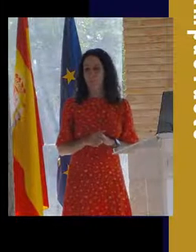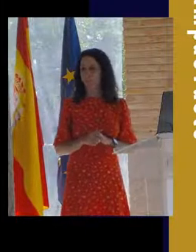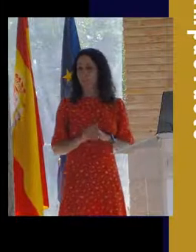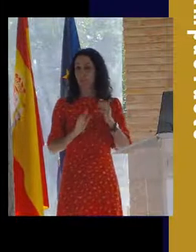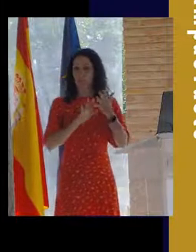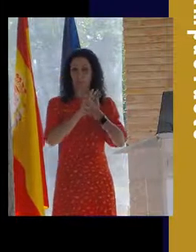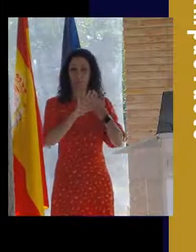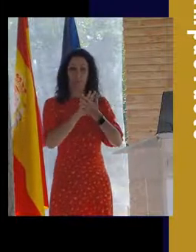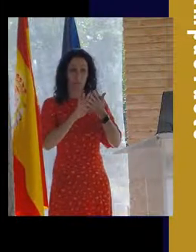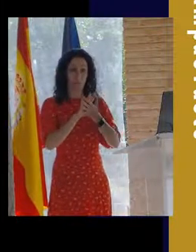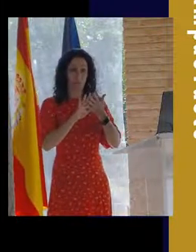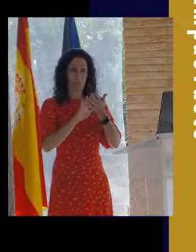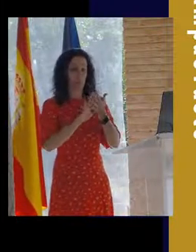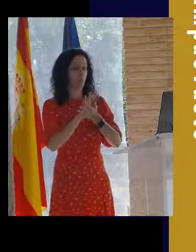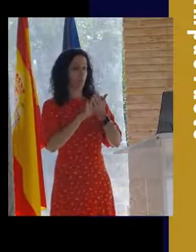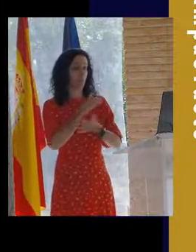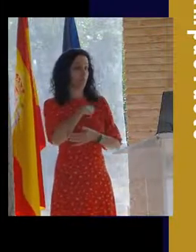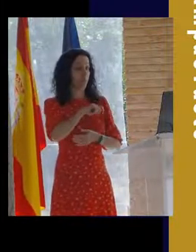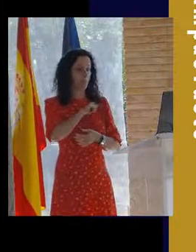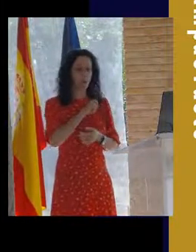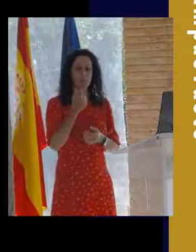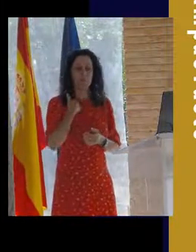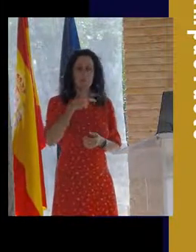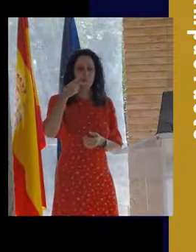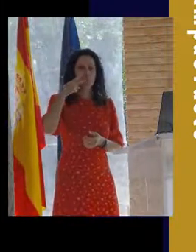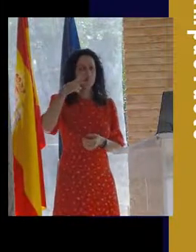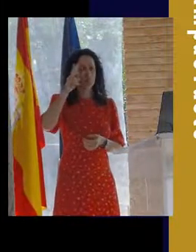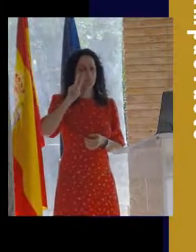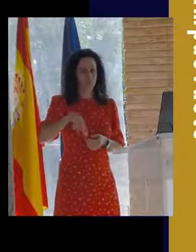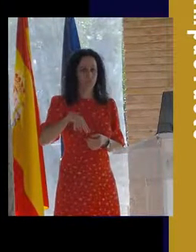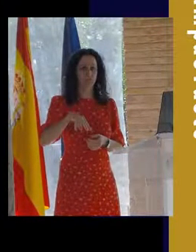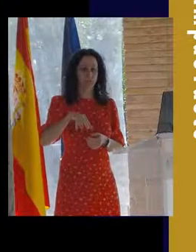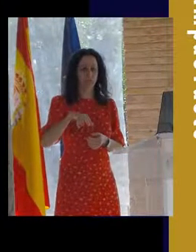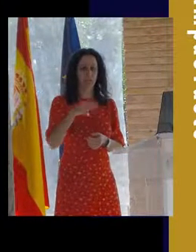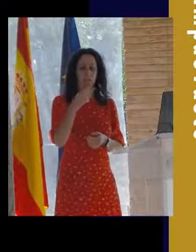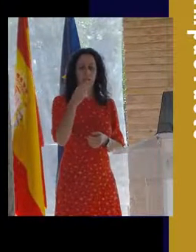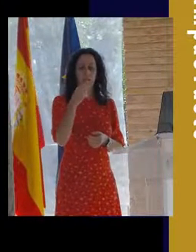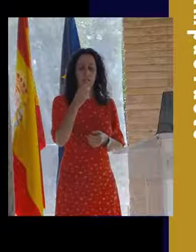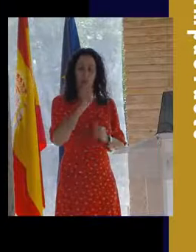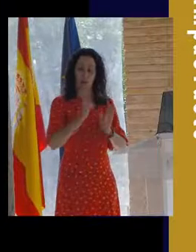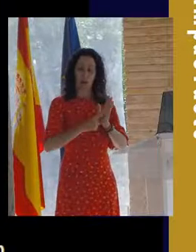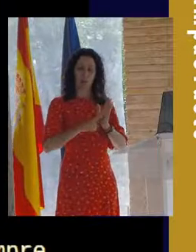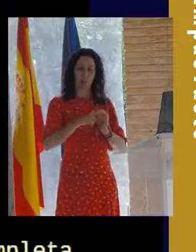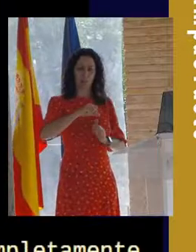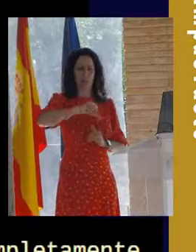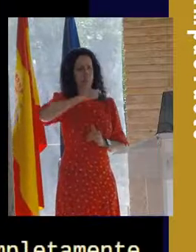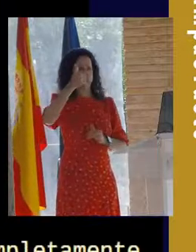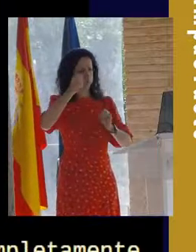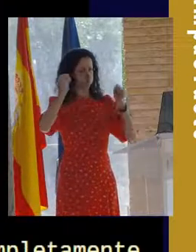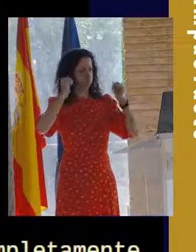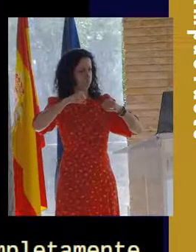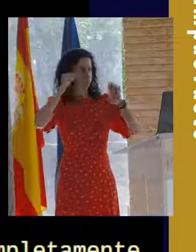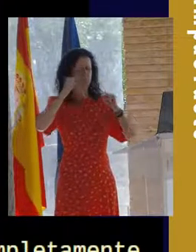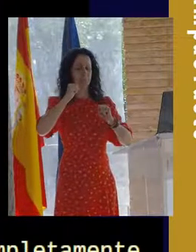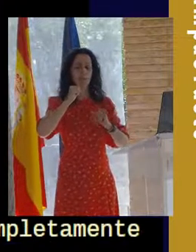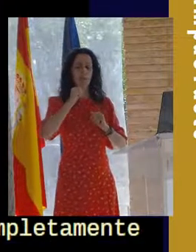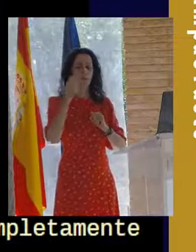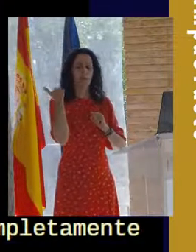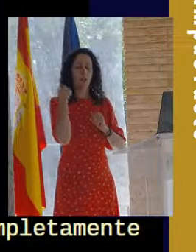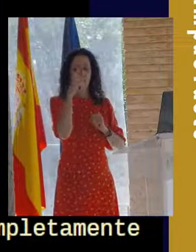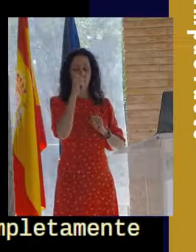más bueno eh la lengua de signos es ya está reconocida completamente como